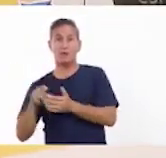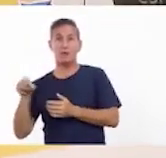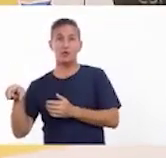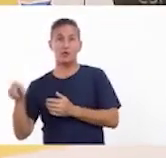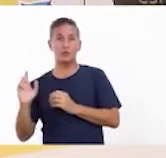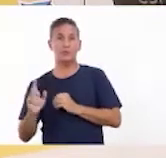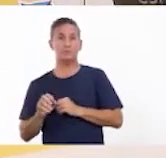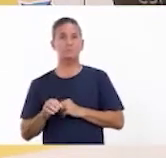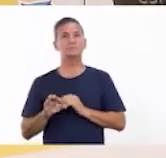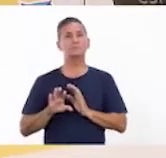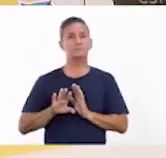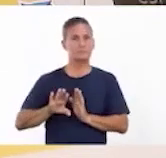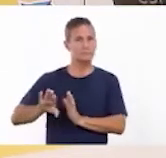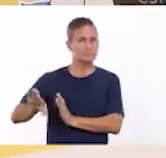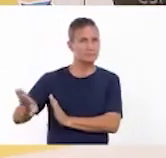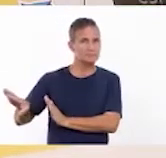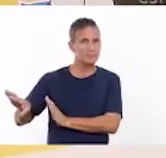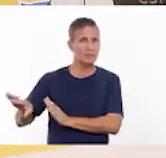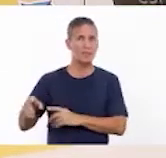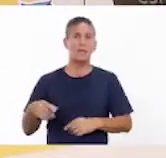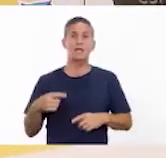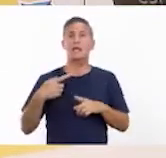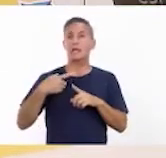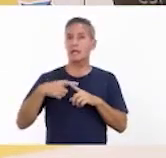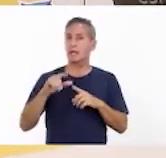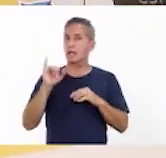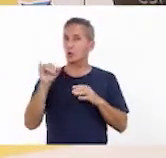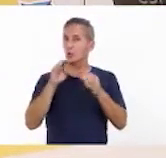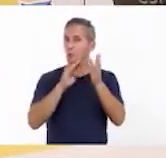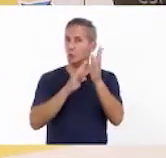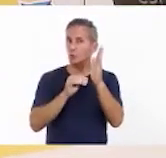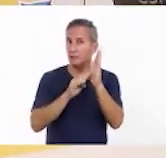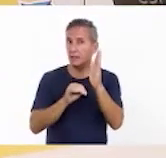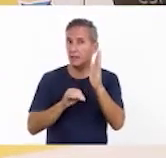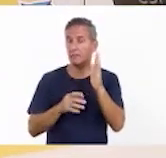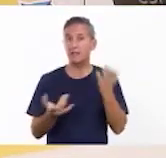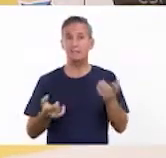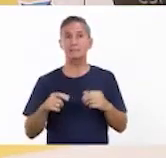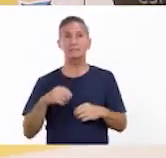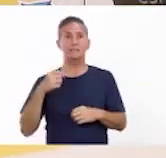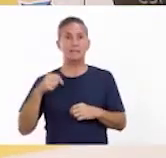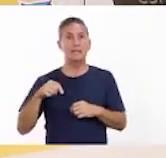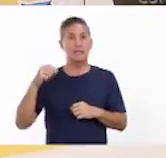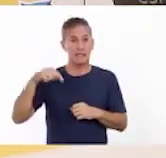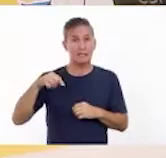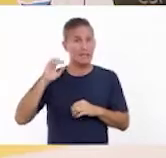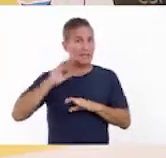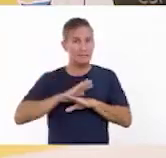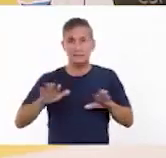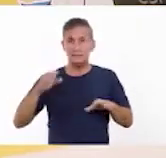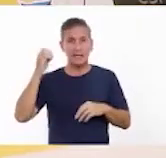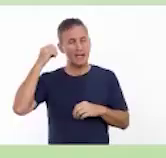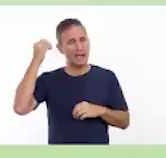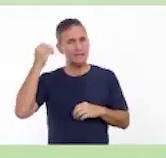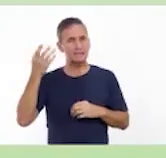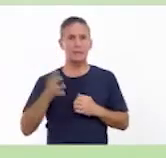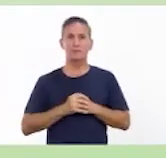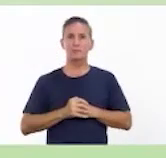la dimos en el otro semestre que acabamos de analizar. ¿Cuáles son los